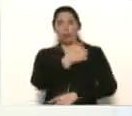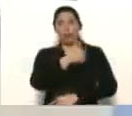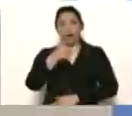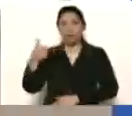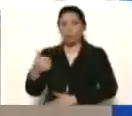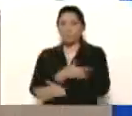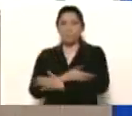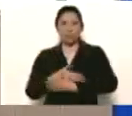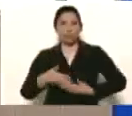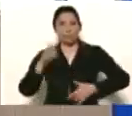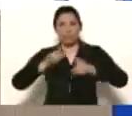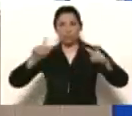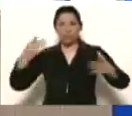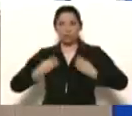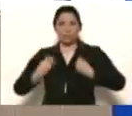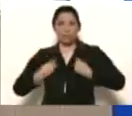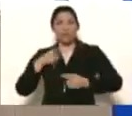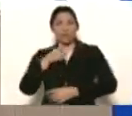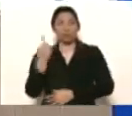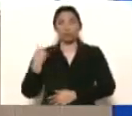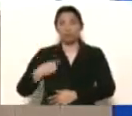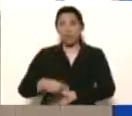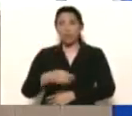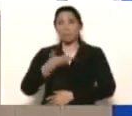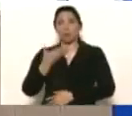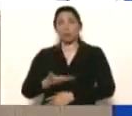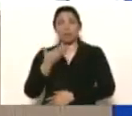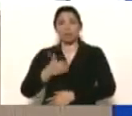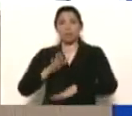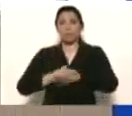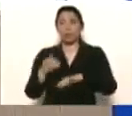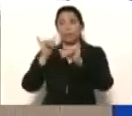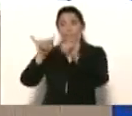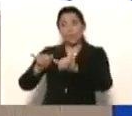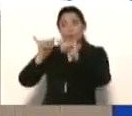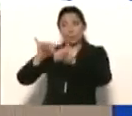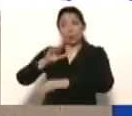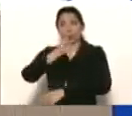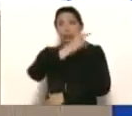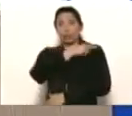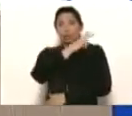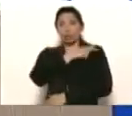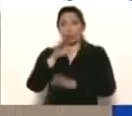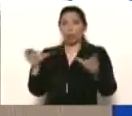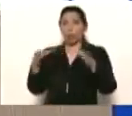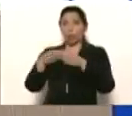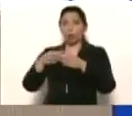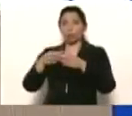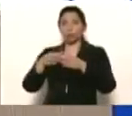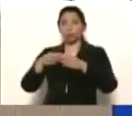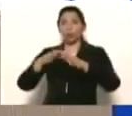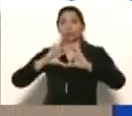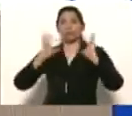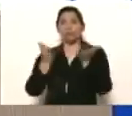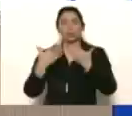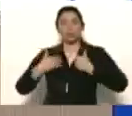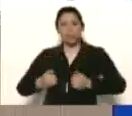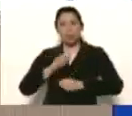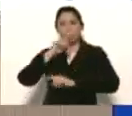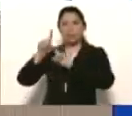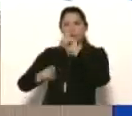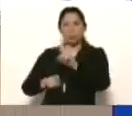habitantes y esto tiene mucha importancia porque el mismo director de la organización mundial de la salud cuando se le preguntó